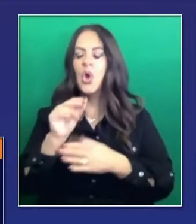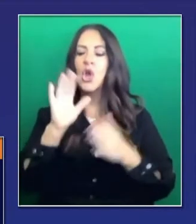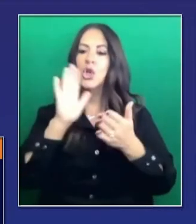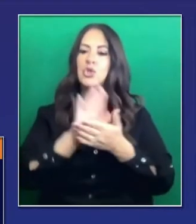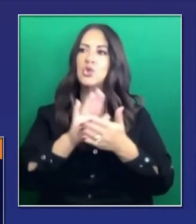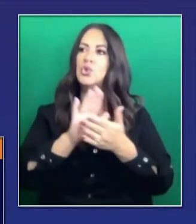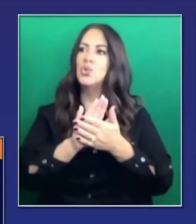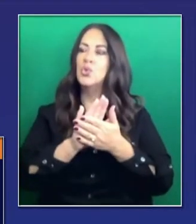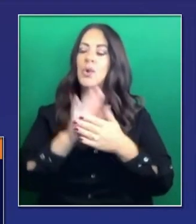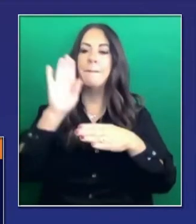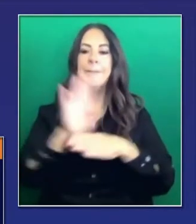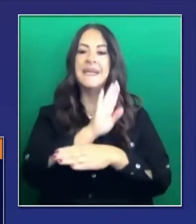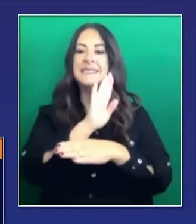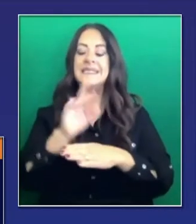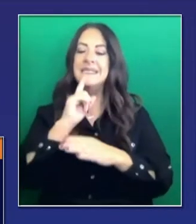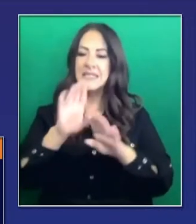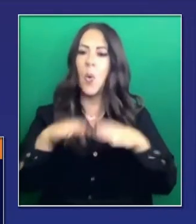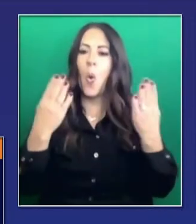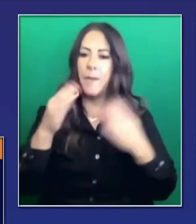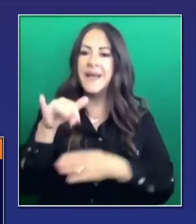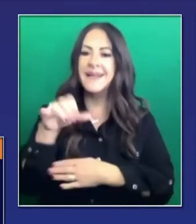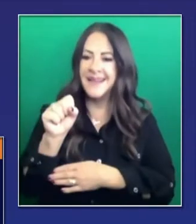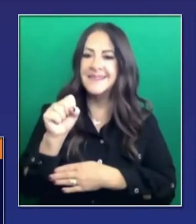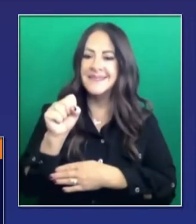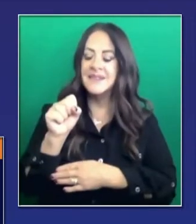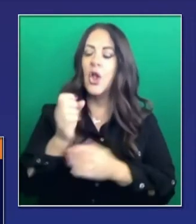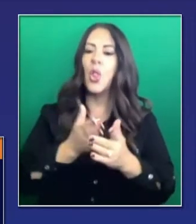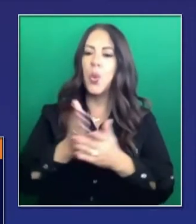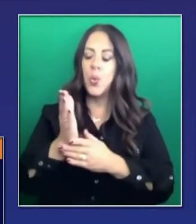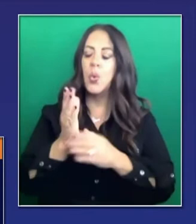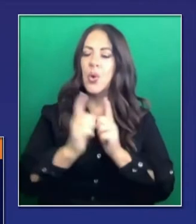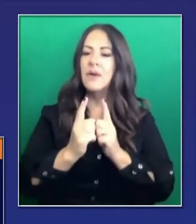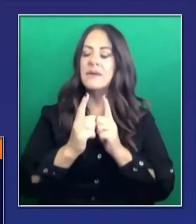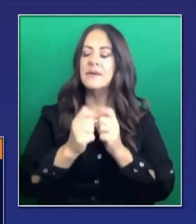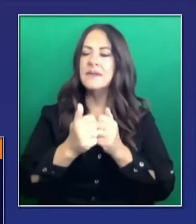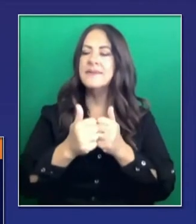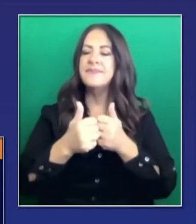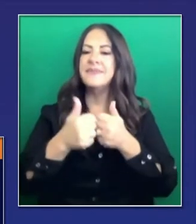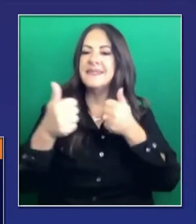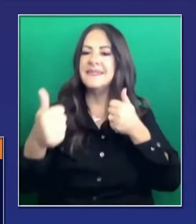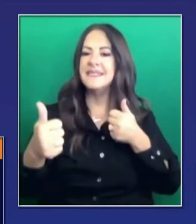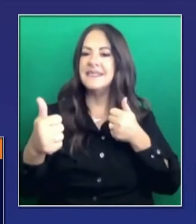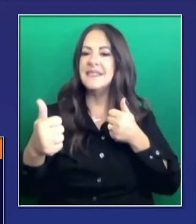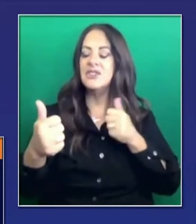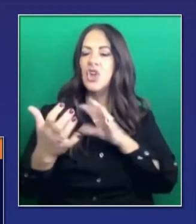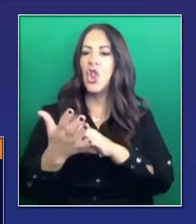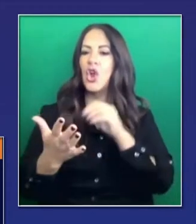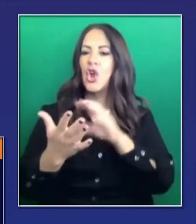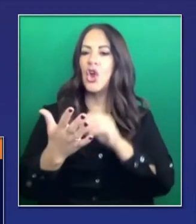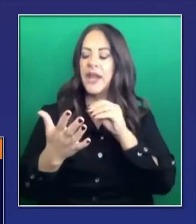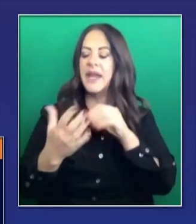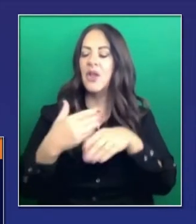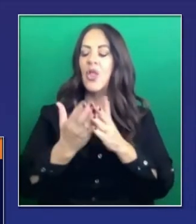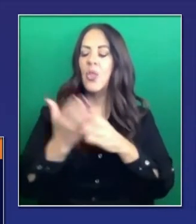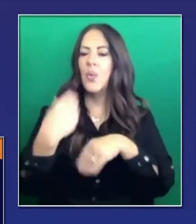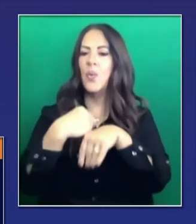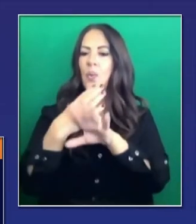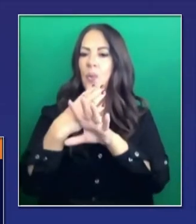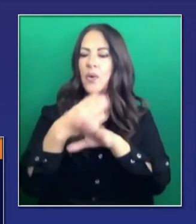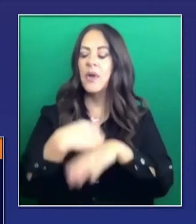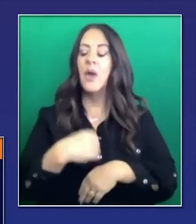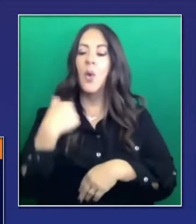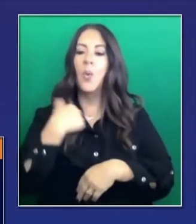Hay algunas que se reabren, pero sobre todo virtualmente. Emitimos pautas en mayo que requieren que escuelas desarrollen planes